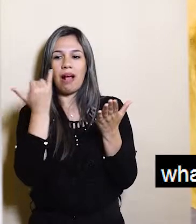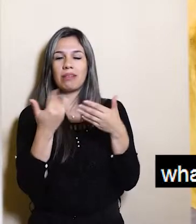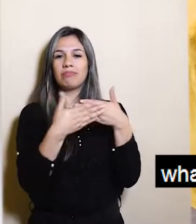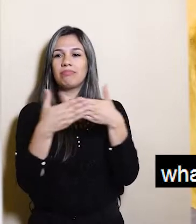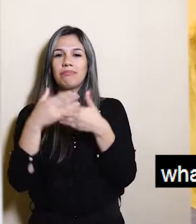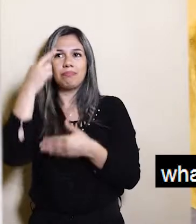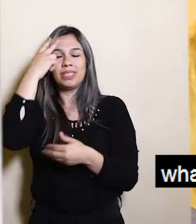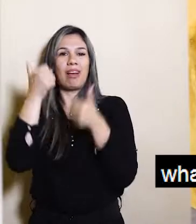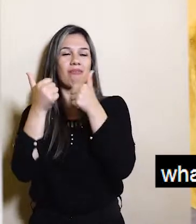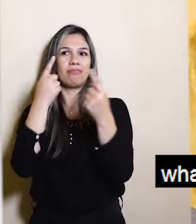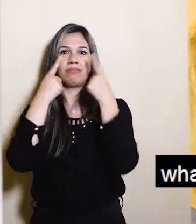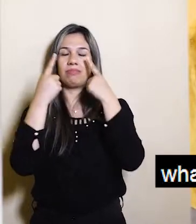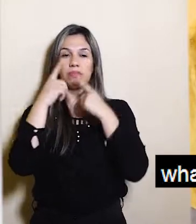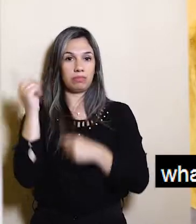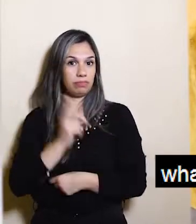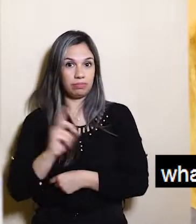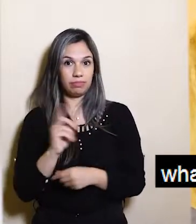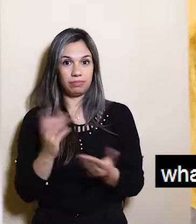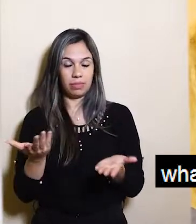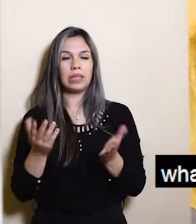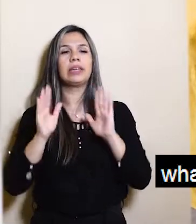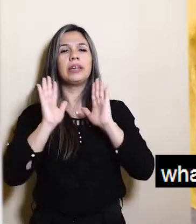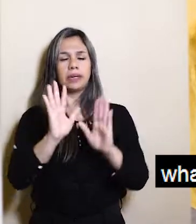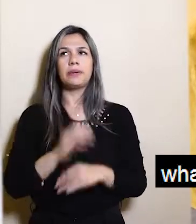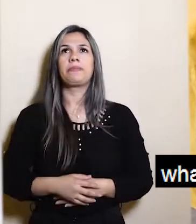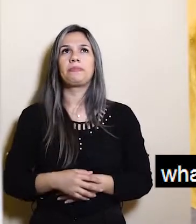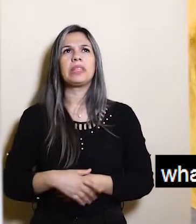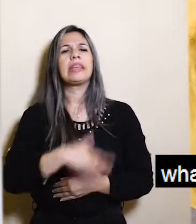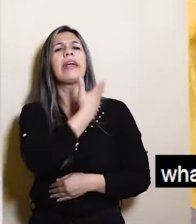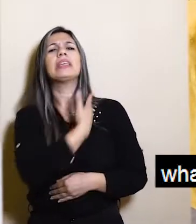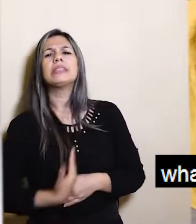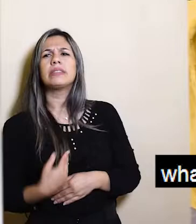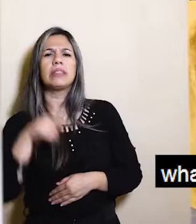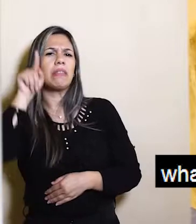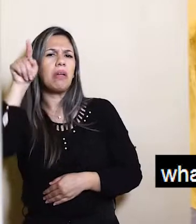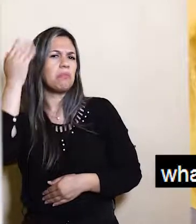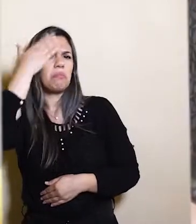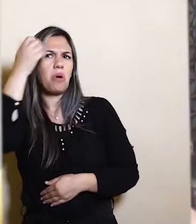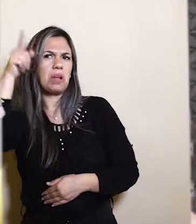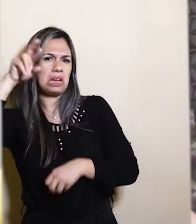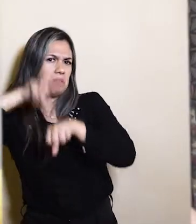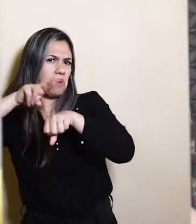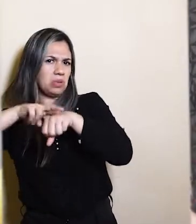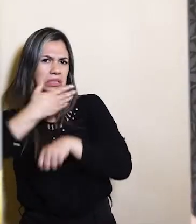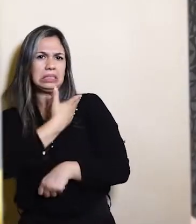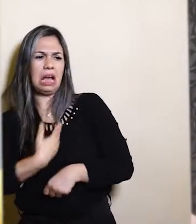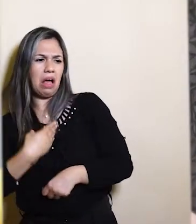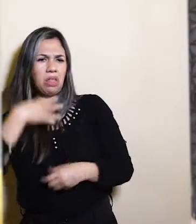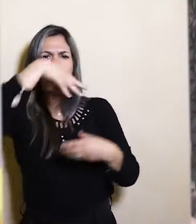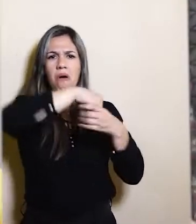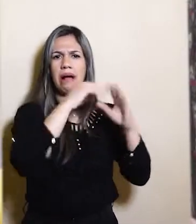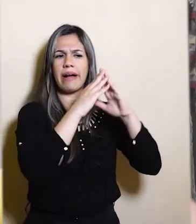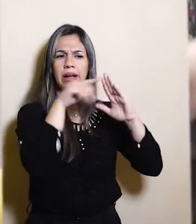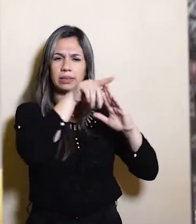también, y entonces la gente se pregunta, bueno, ¿y el Estado qué tiene que ver? ¿Qué culpa tiene el Estado que eso pase en el hogar de una niña? Tiene mucha